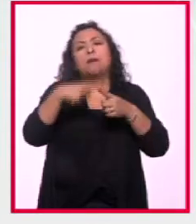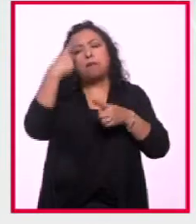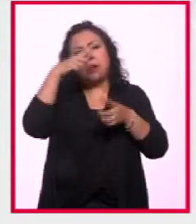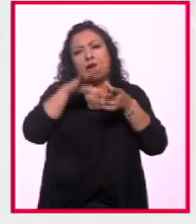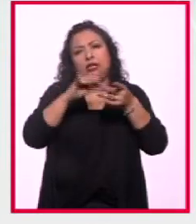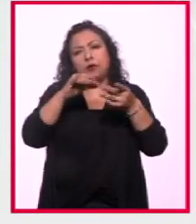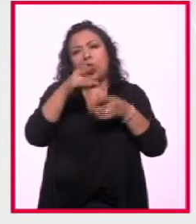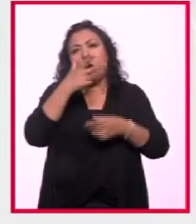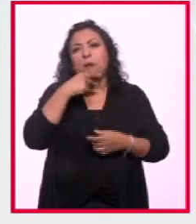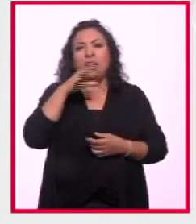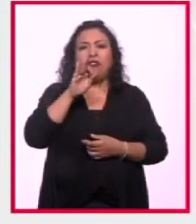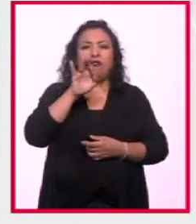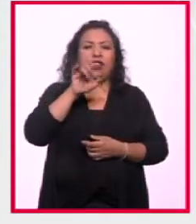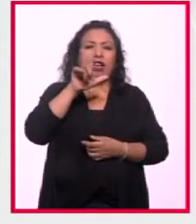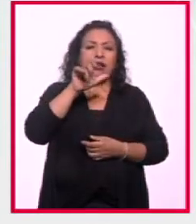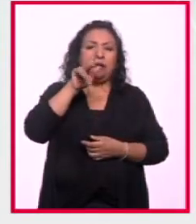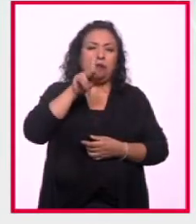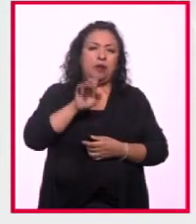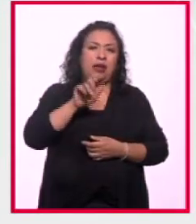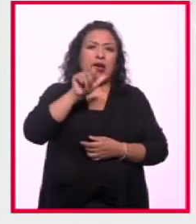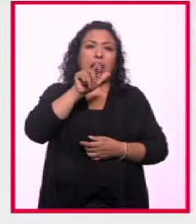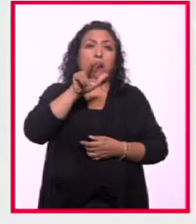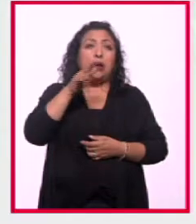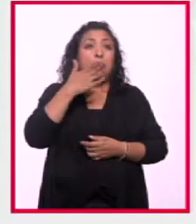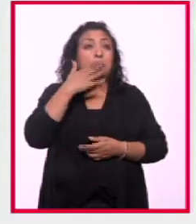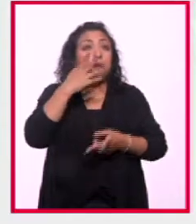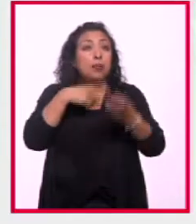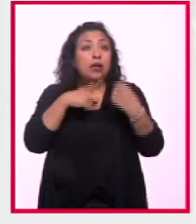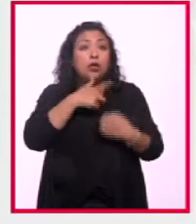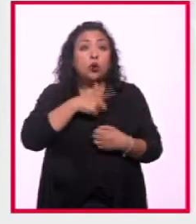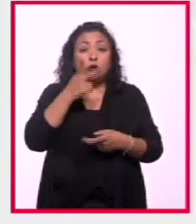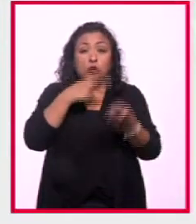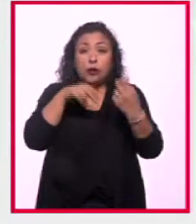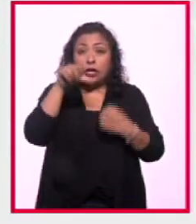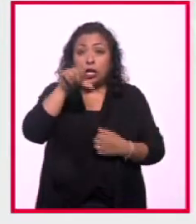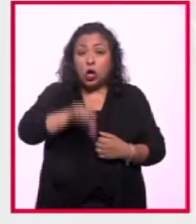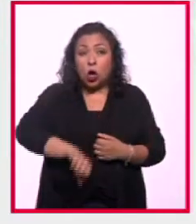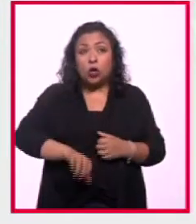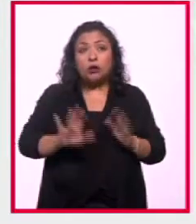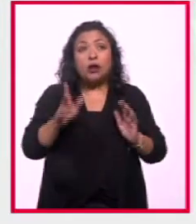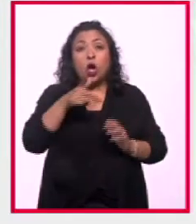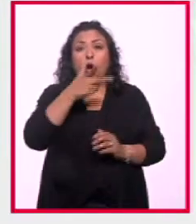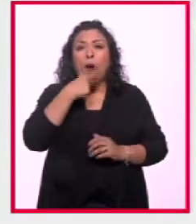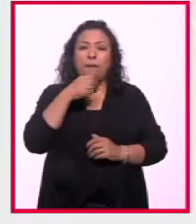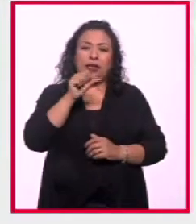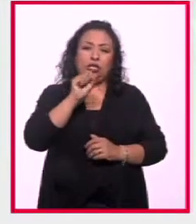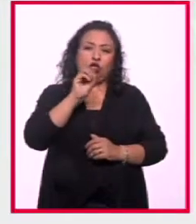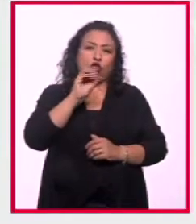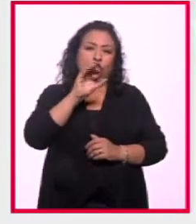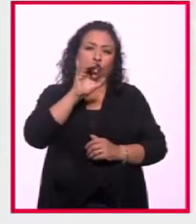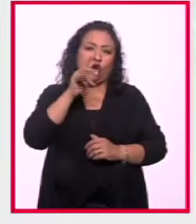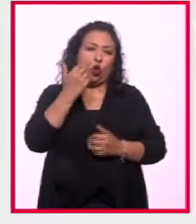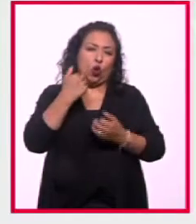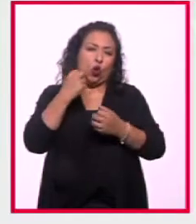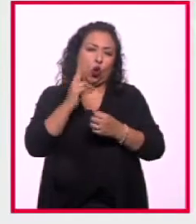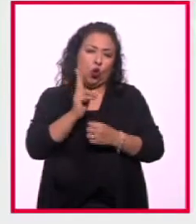que felipe ávila felipe bienvenido qué gusto que estés aquí con nosotros eres sociólogo por la unam doctor en historia por el colegio